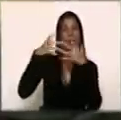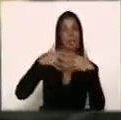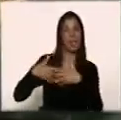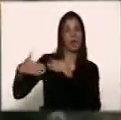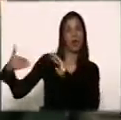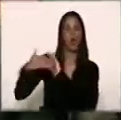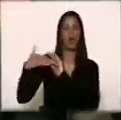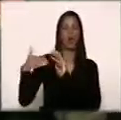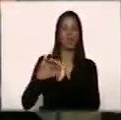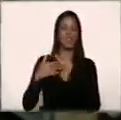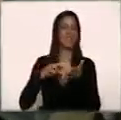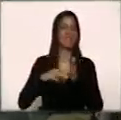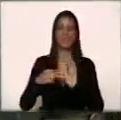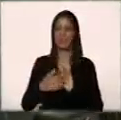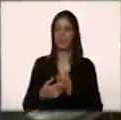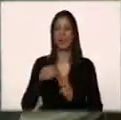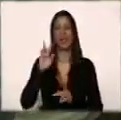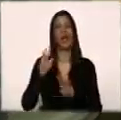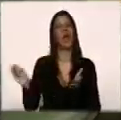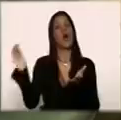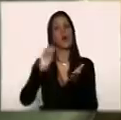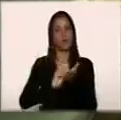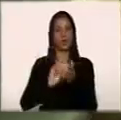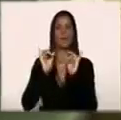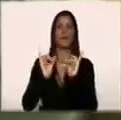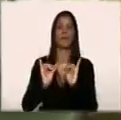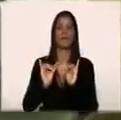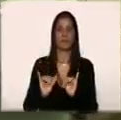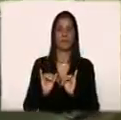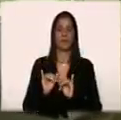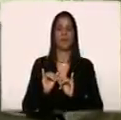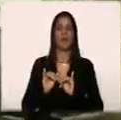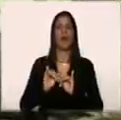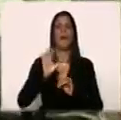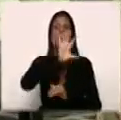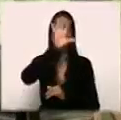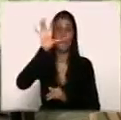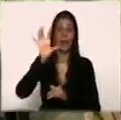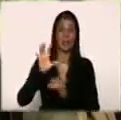Venezuela no es más que un nuevo capítulo del relato de los poderes mundiales